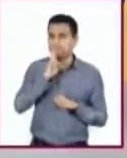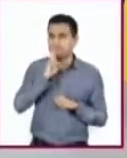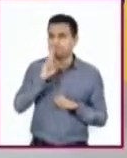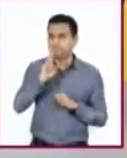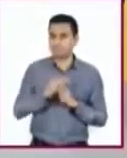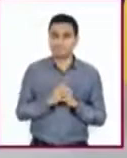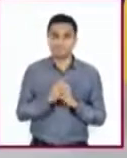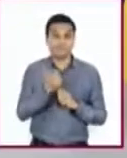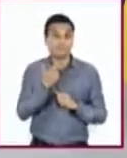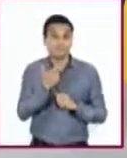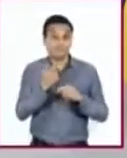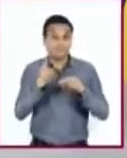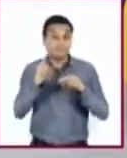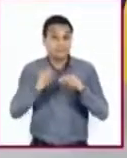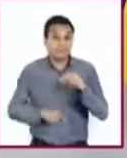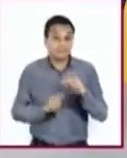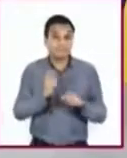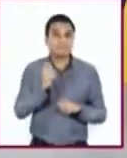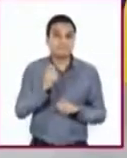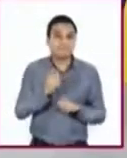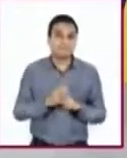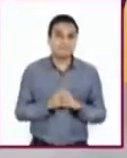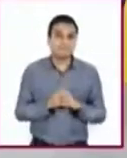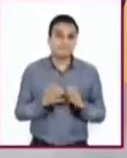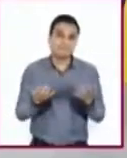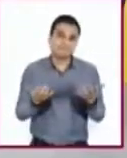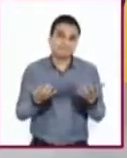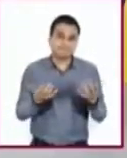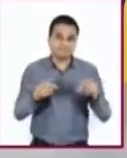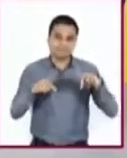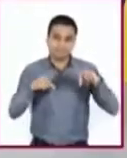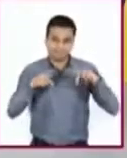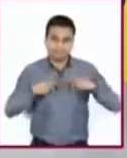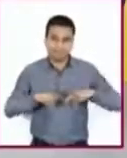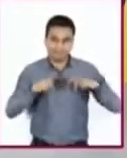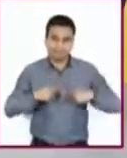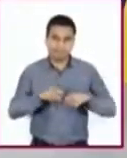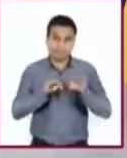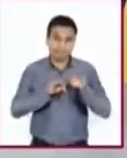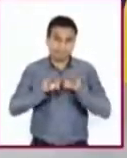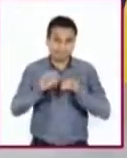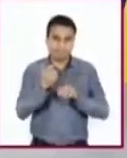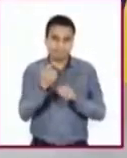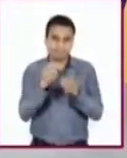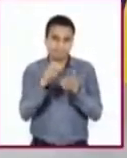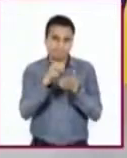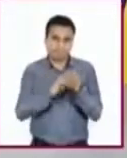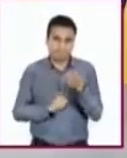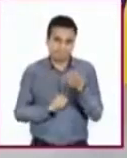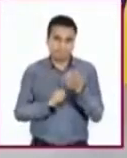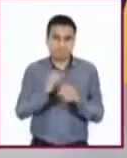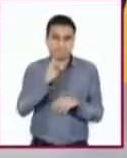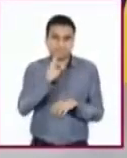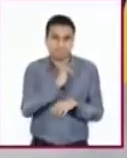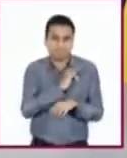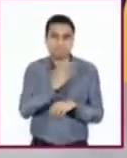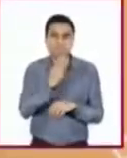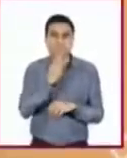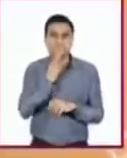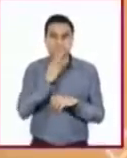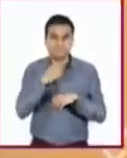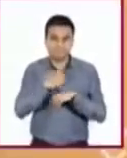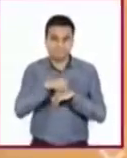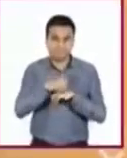las deducciones son aquellos descuentos que se hacen a los trabajadores por distintos conceptos y las podemos expresar con números